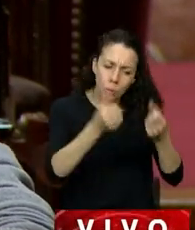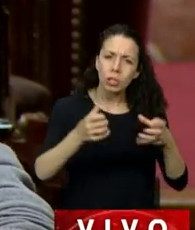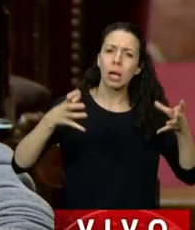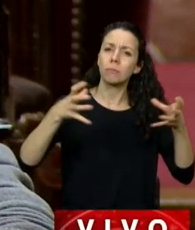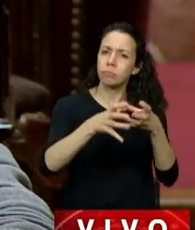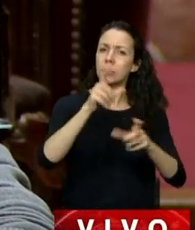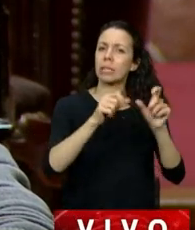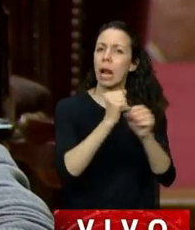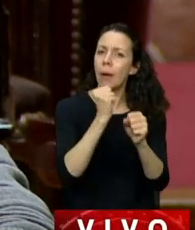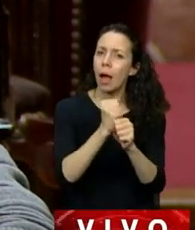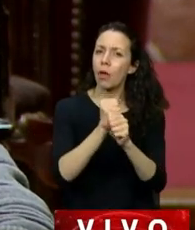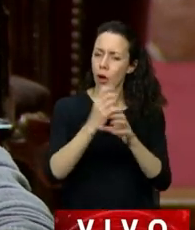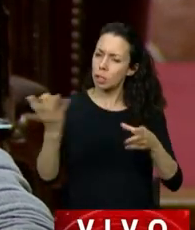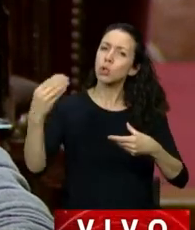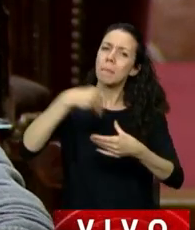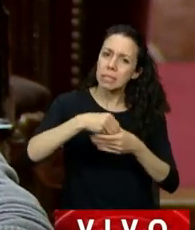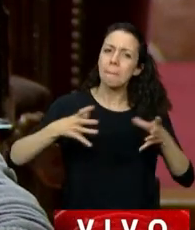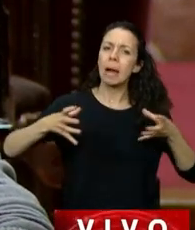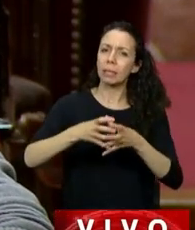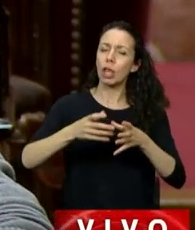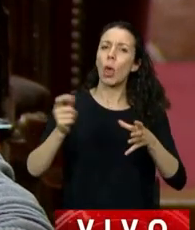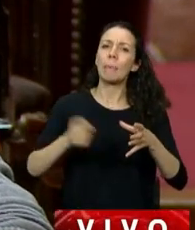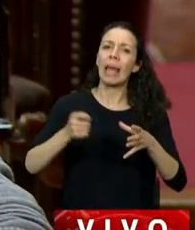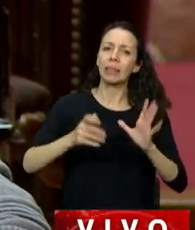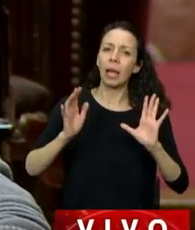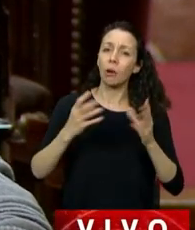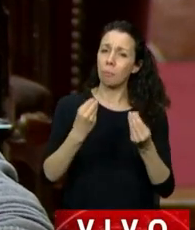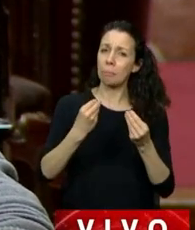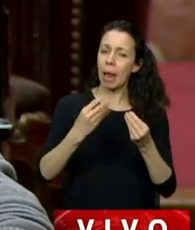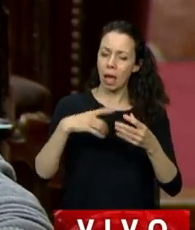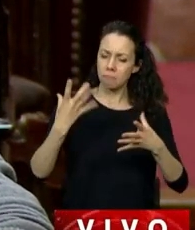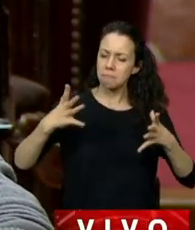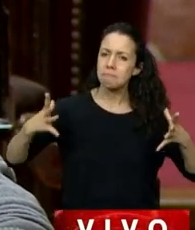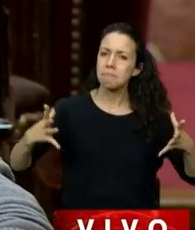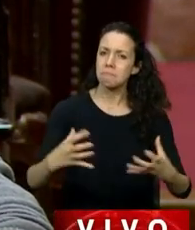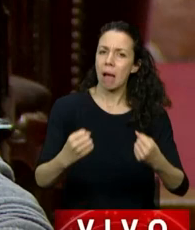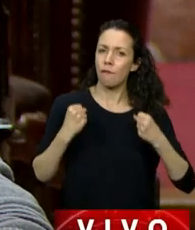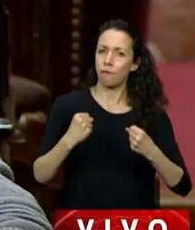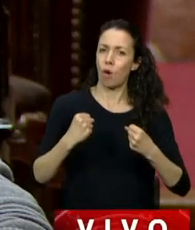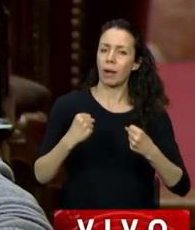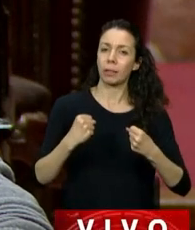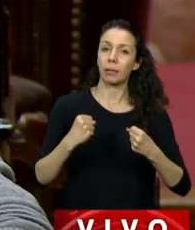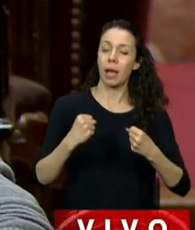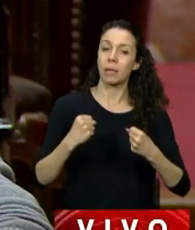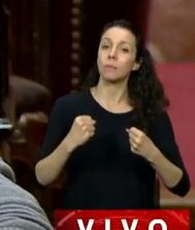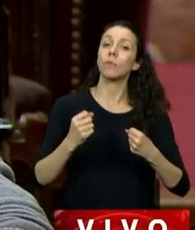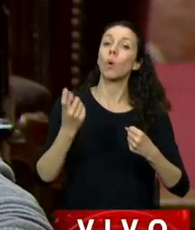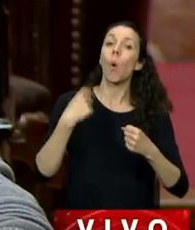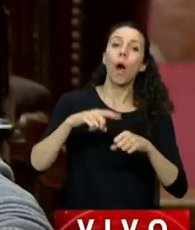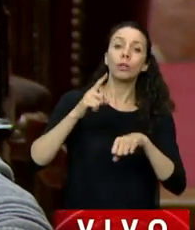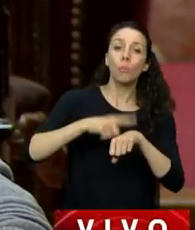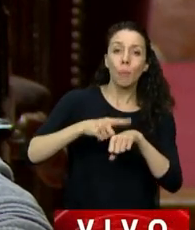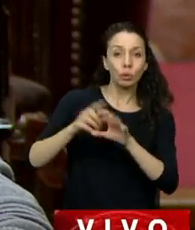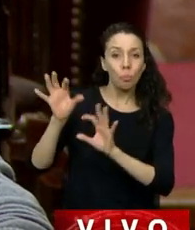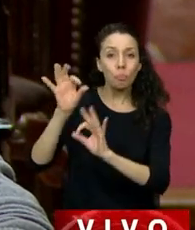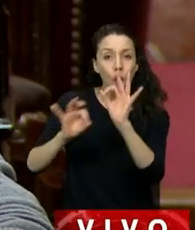a sumarse al partido piquetero para tener una mejor correlación de fuerzas para que cuando lleguen este tipo de